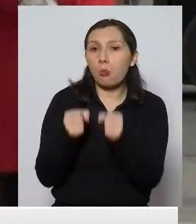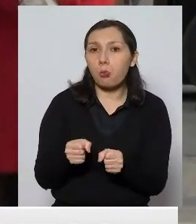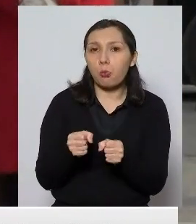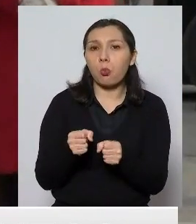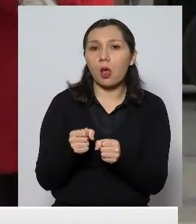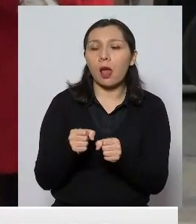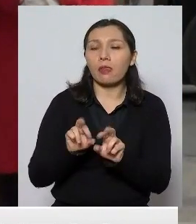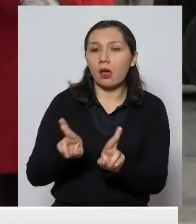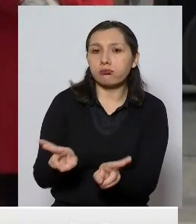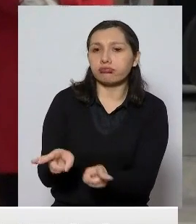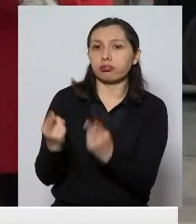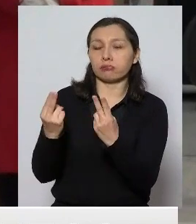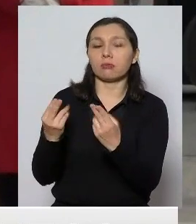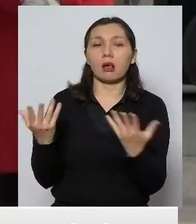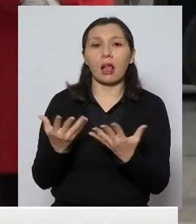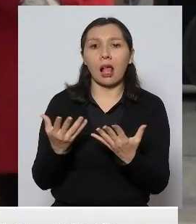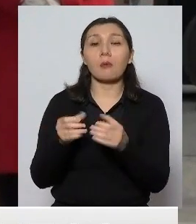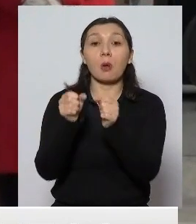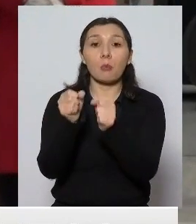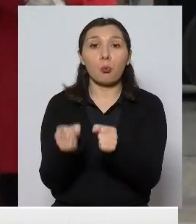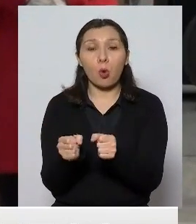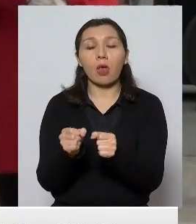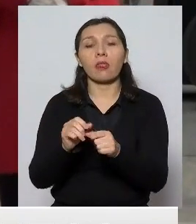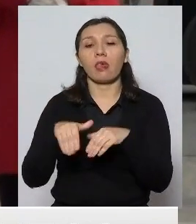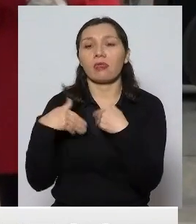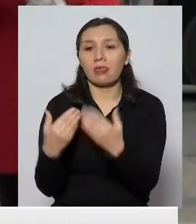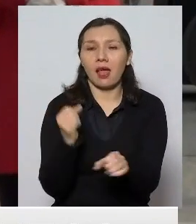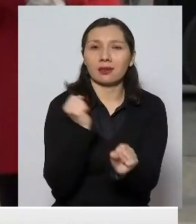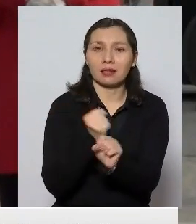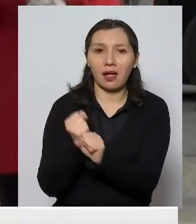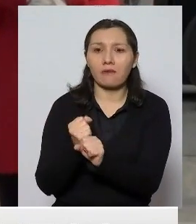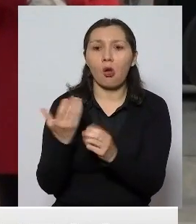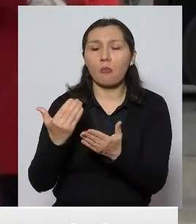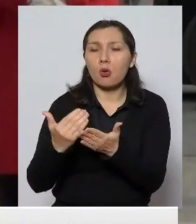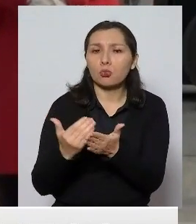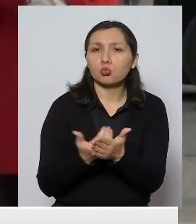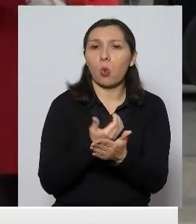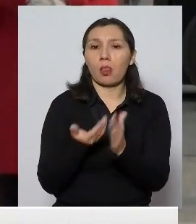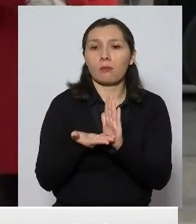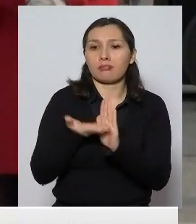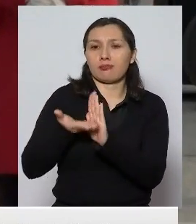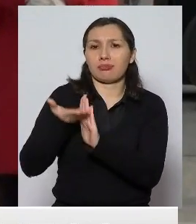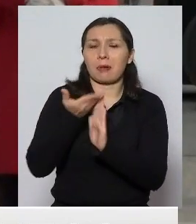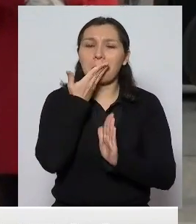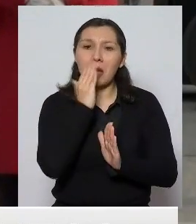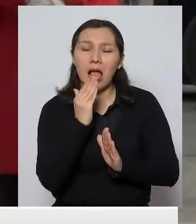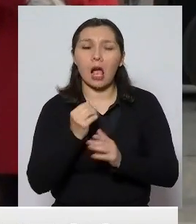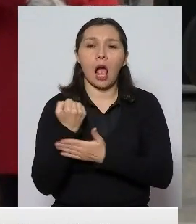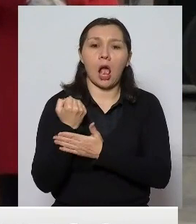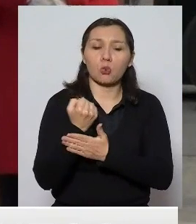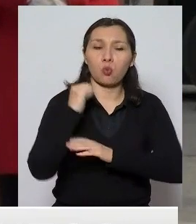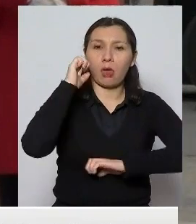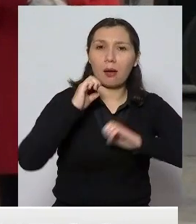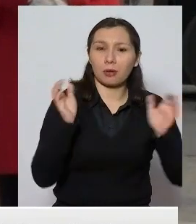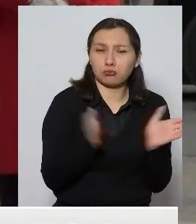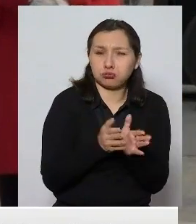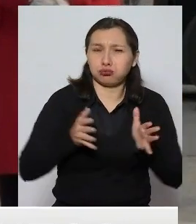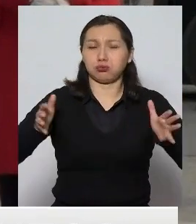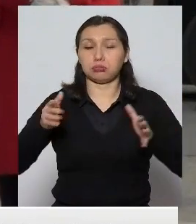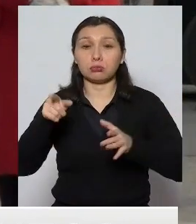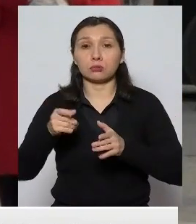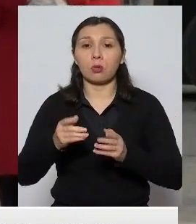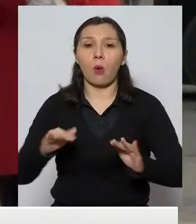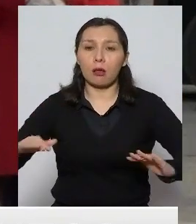de recuperar la posibilidad de crear empleos, mejorar los salarios, mejorar los ingresos, ayudar a las pymes y reactivar